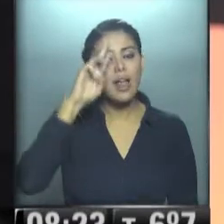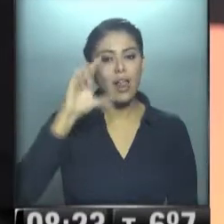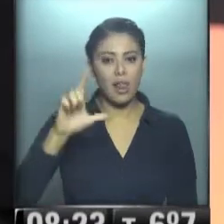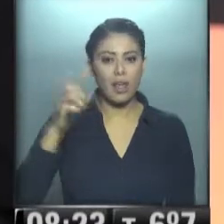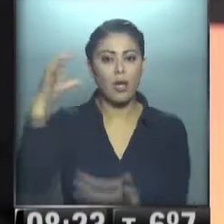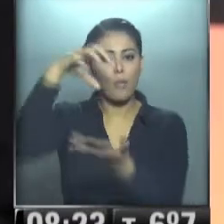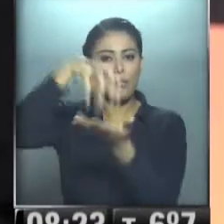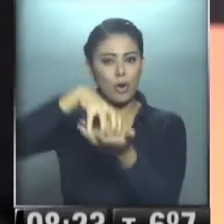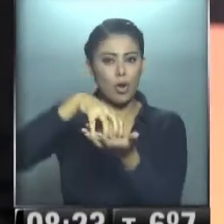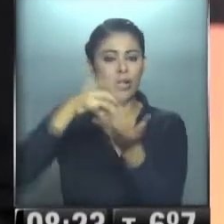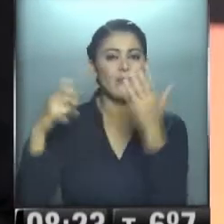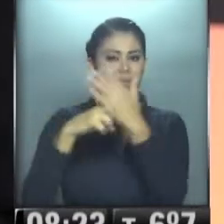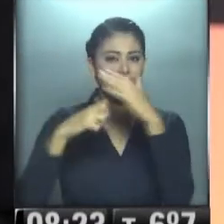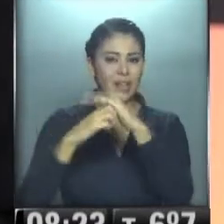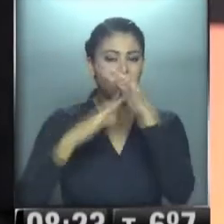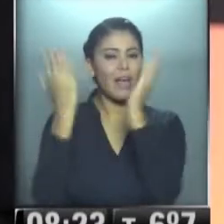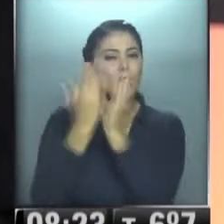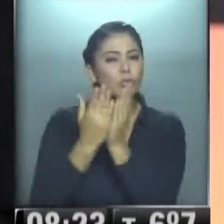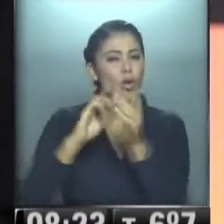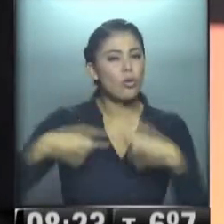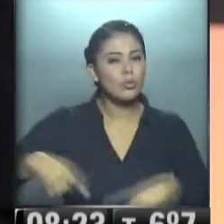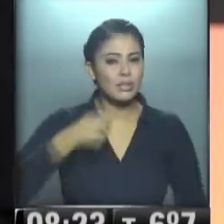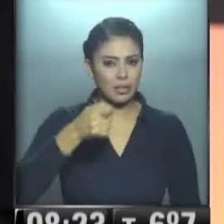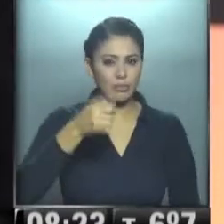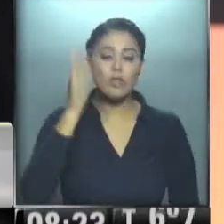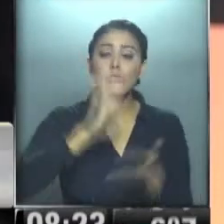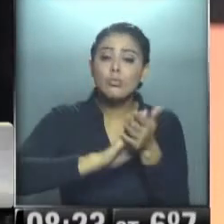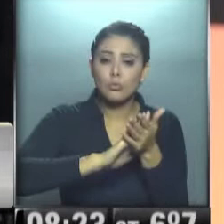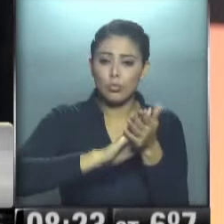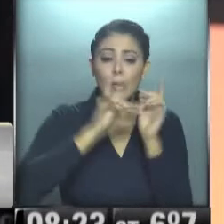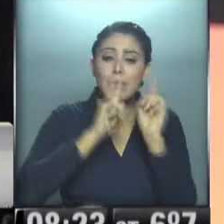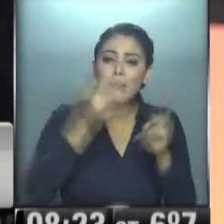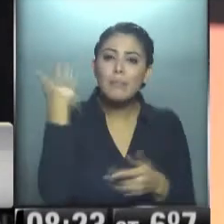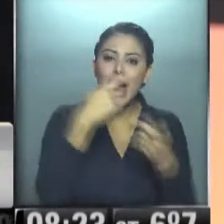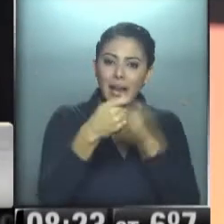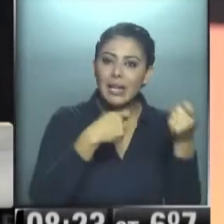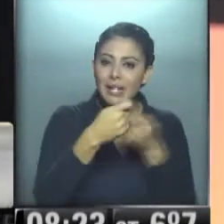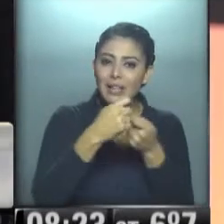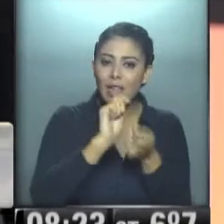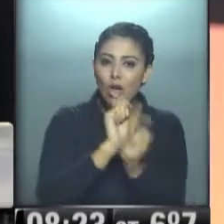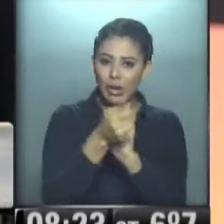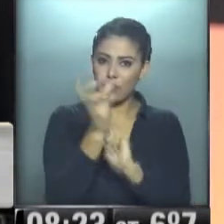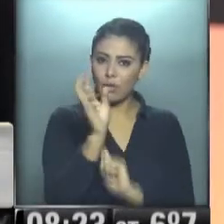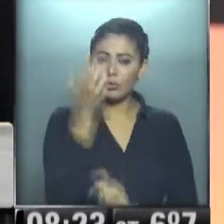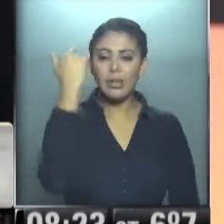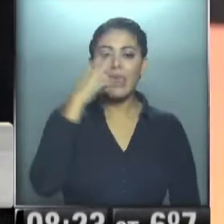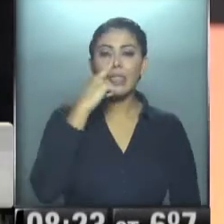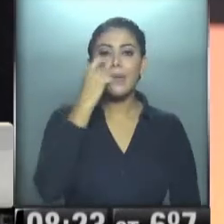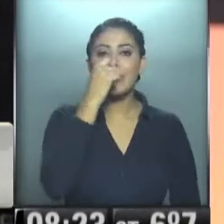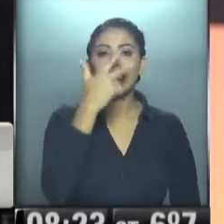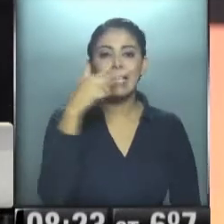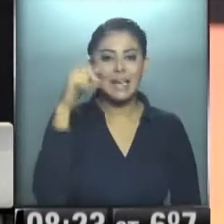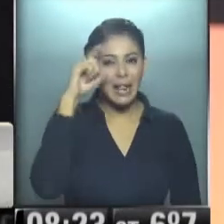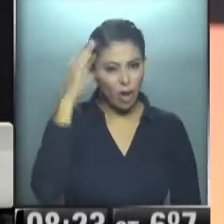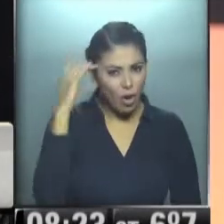criminalidad económica que es la que hizo la investigación sobre las maniobras que se hicieron en el mercado de cambios el día 23 de enero